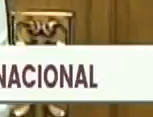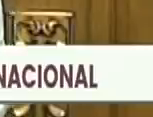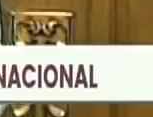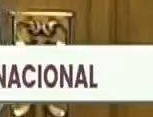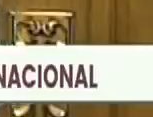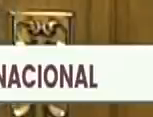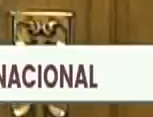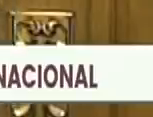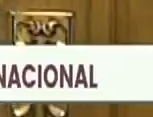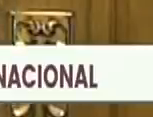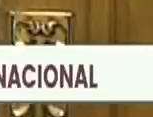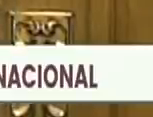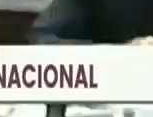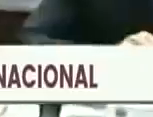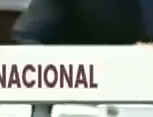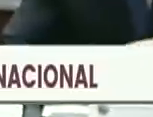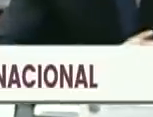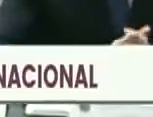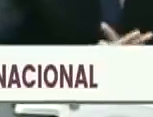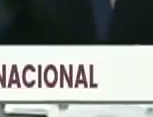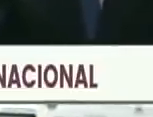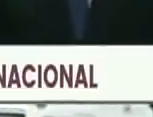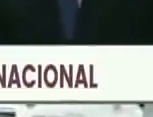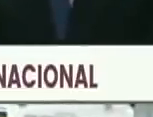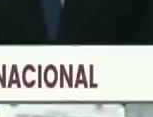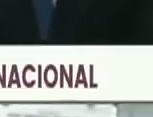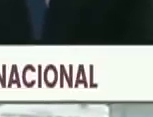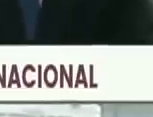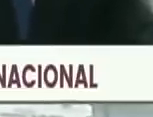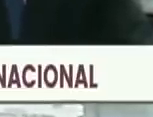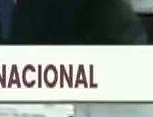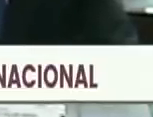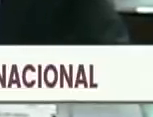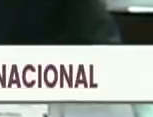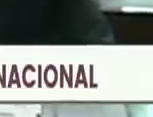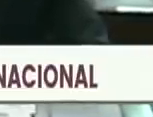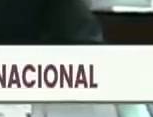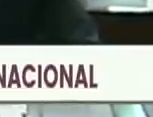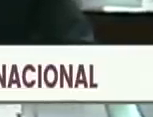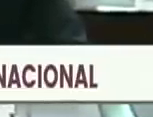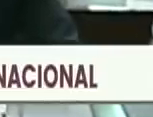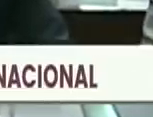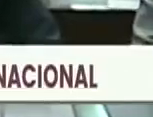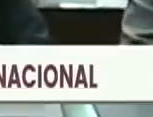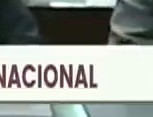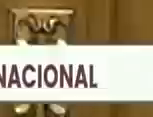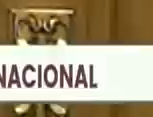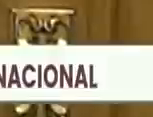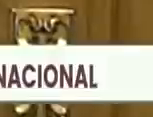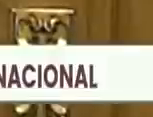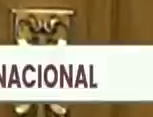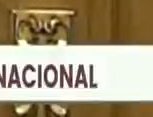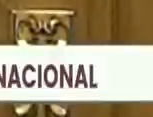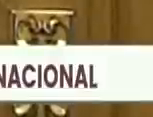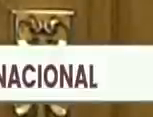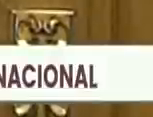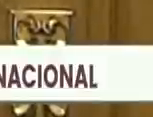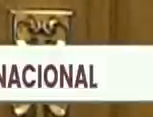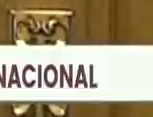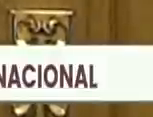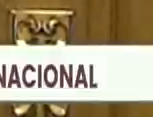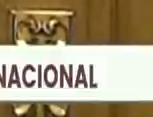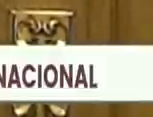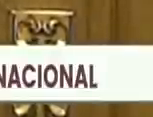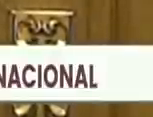patriótico, del gran polo patriótico. Quiero también saludar y agradecer a los diputados